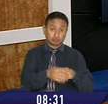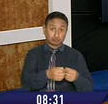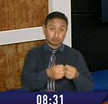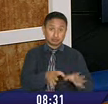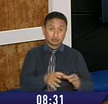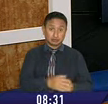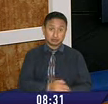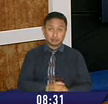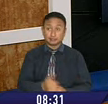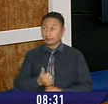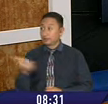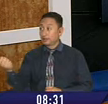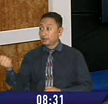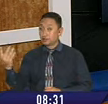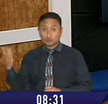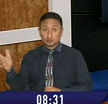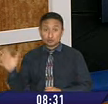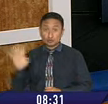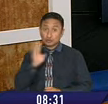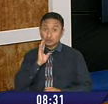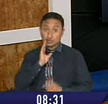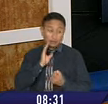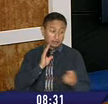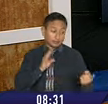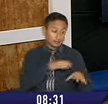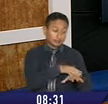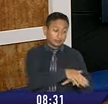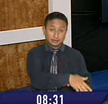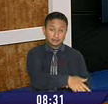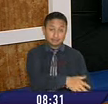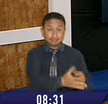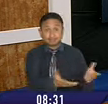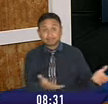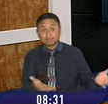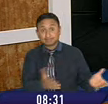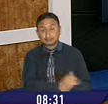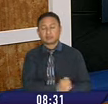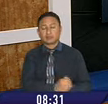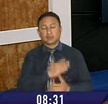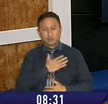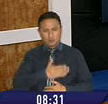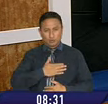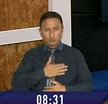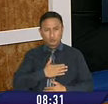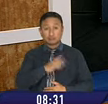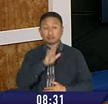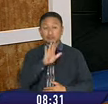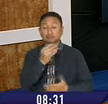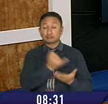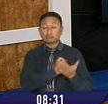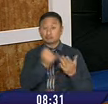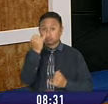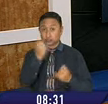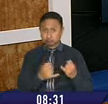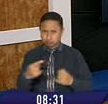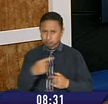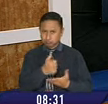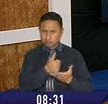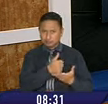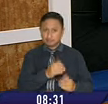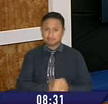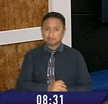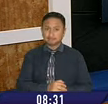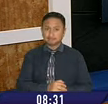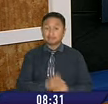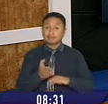con sed, otros que se ve. Ahí se desparraba el agua, así que por favor, fin de semana, trabajemos en eso. Hace un momento,